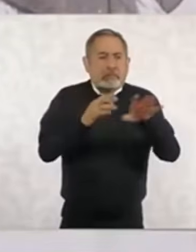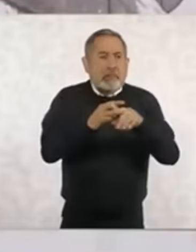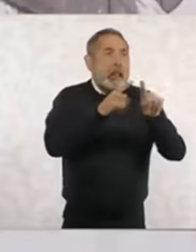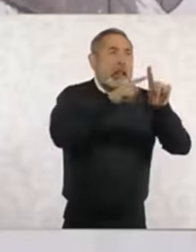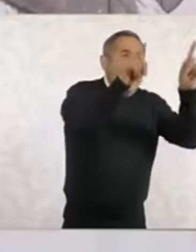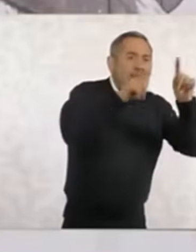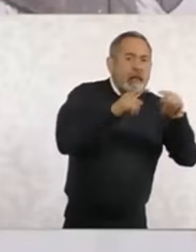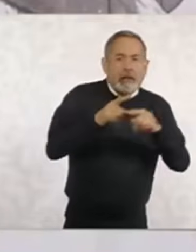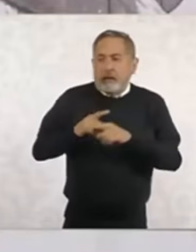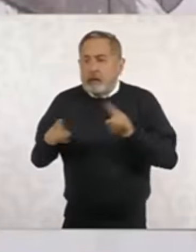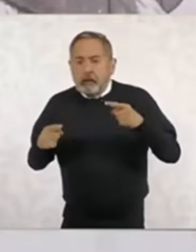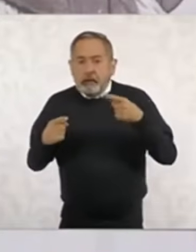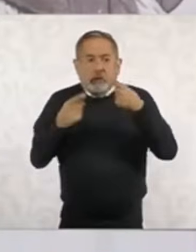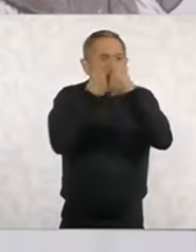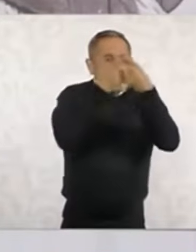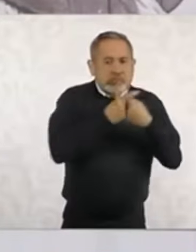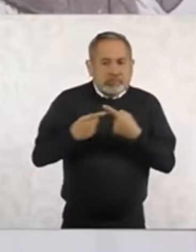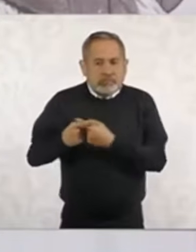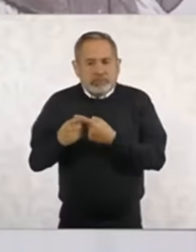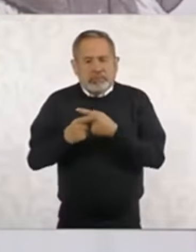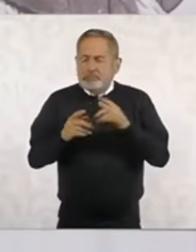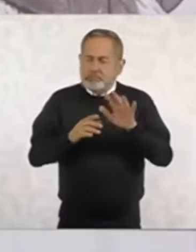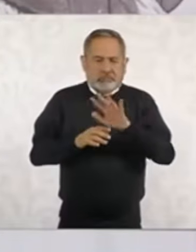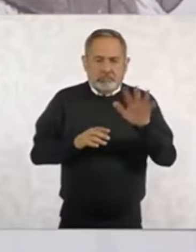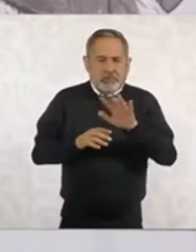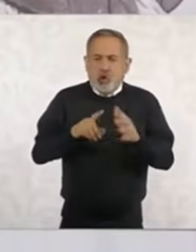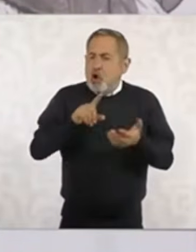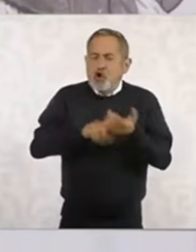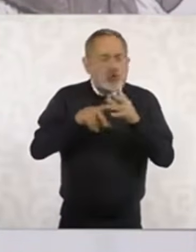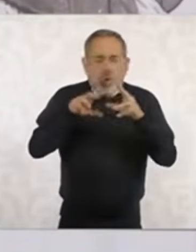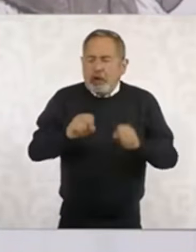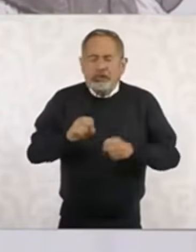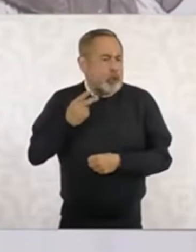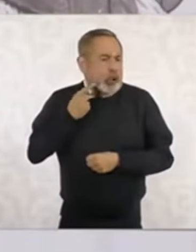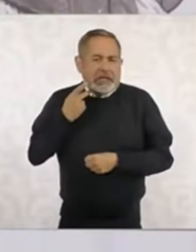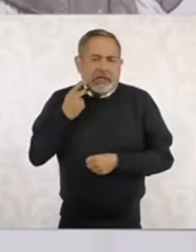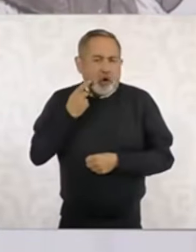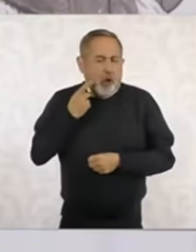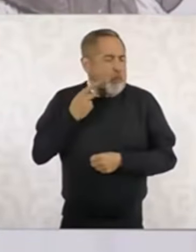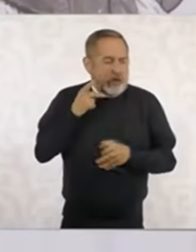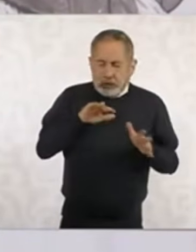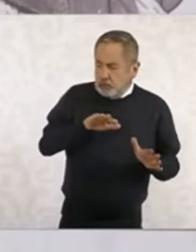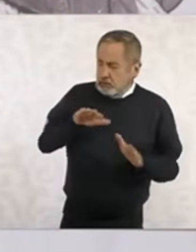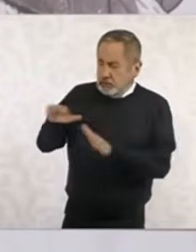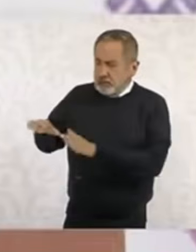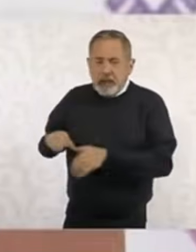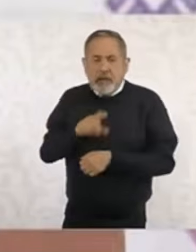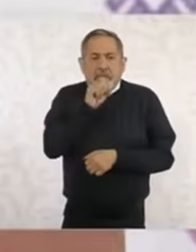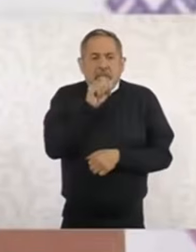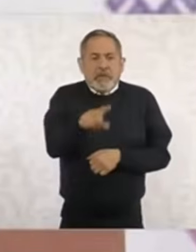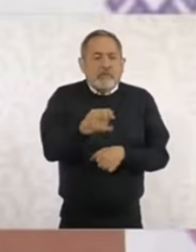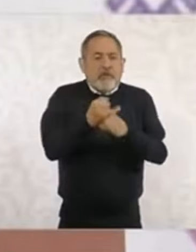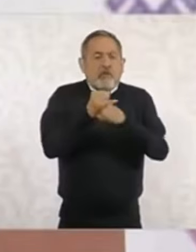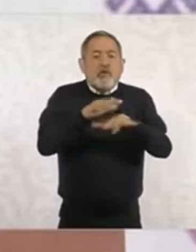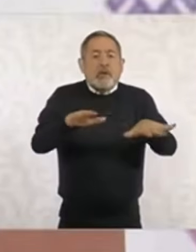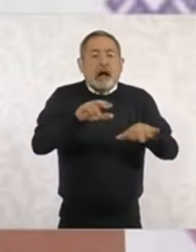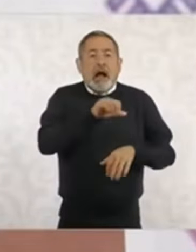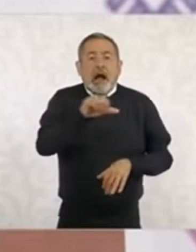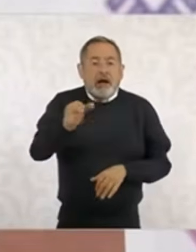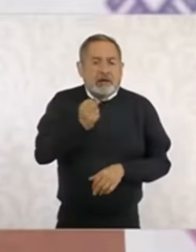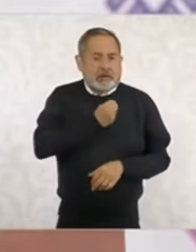una cosa, en otro lado otra, porque este no es un asunto político, es un asunto de que todos demos la misma información a todos